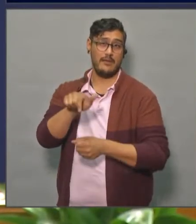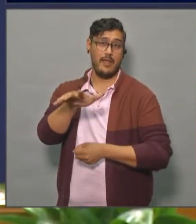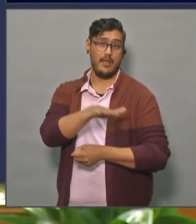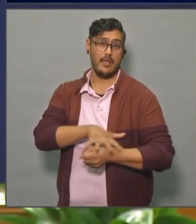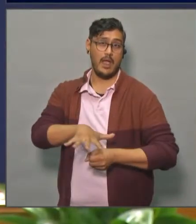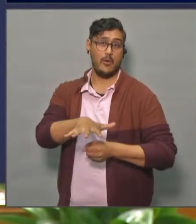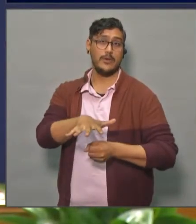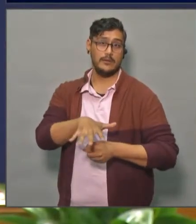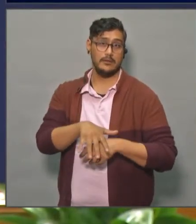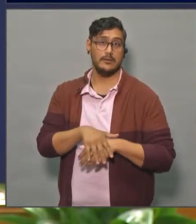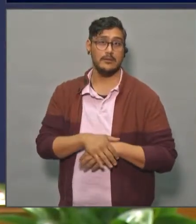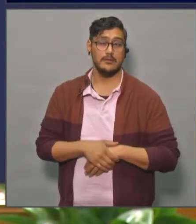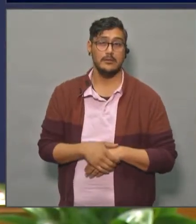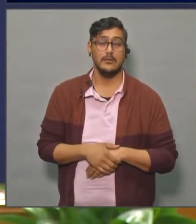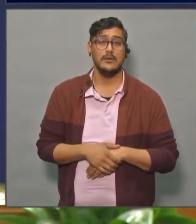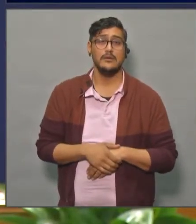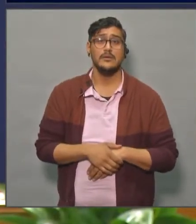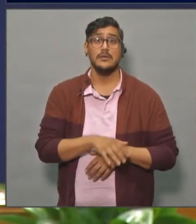Los Ángeles.